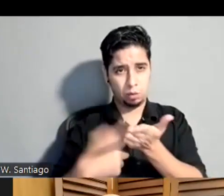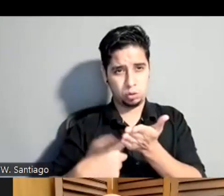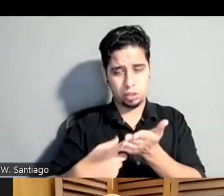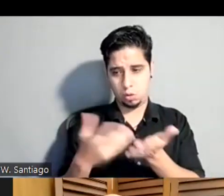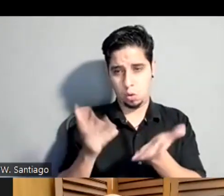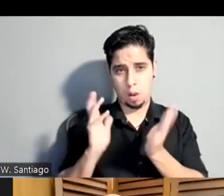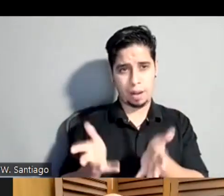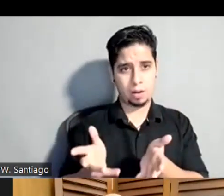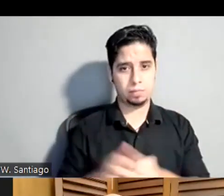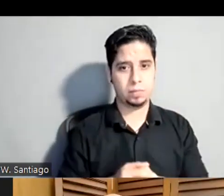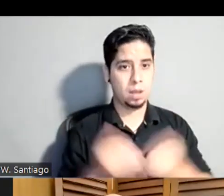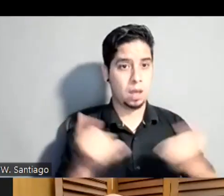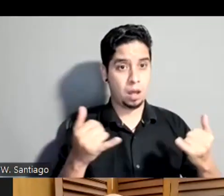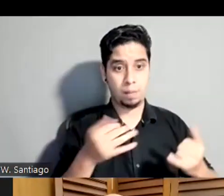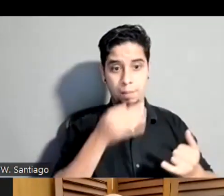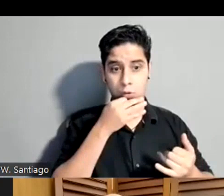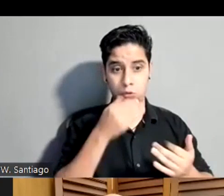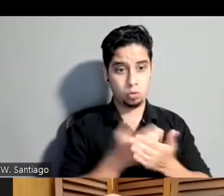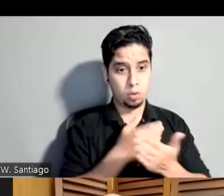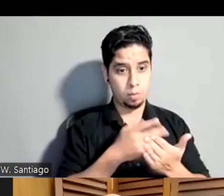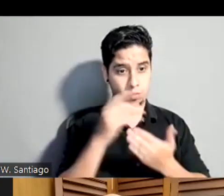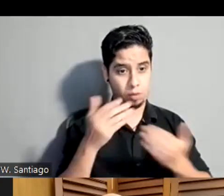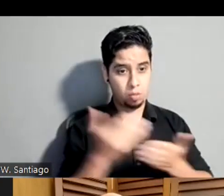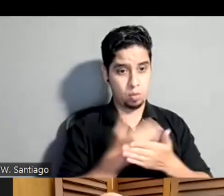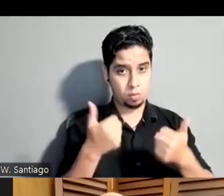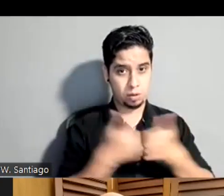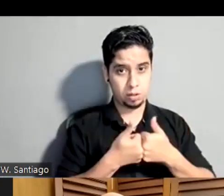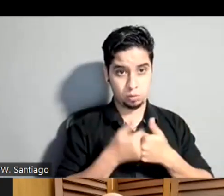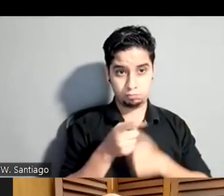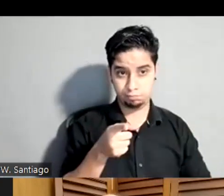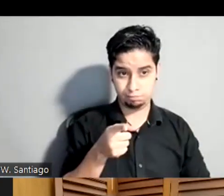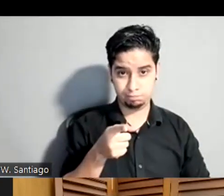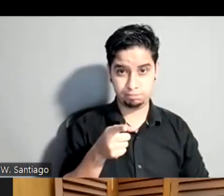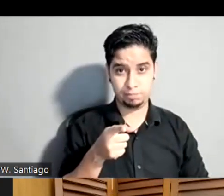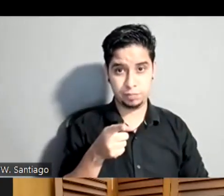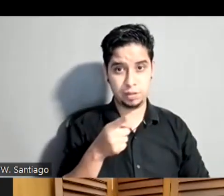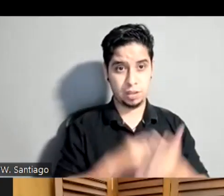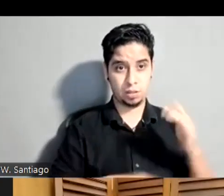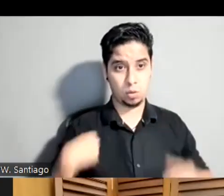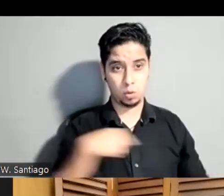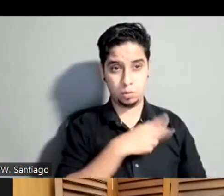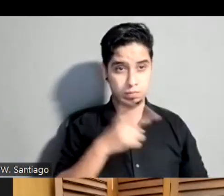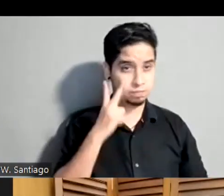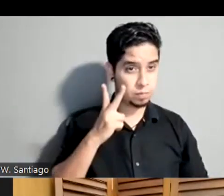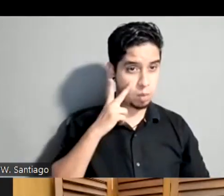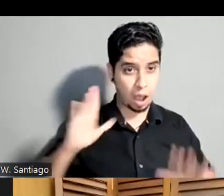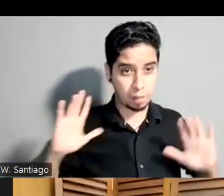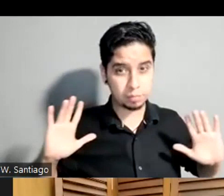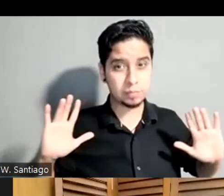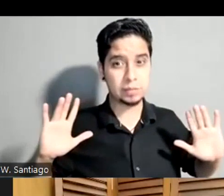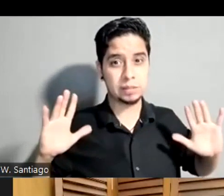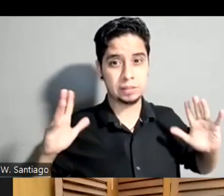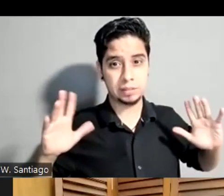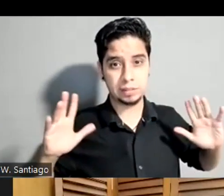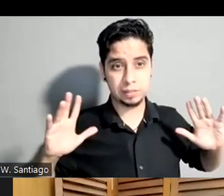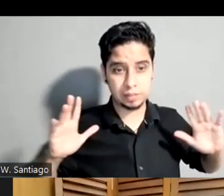Ahora viene un proyecto nuevo, que es el nuevo reto. Que vamos a ver, porque es, ya esta pieza se